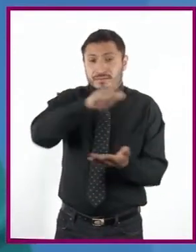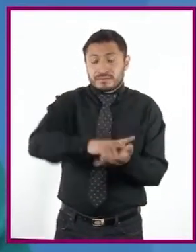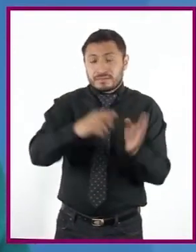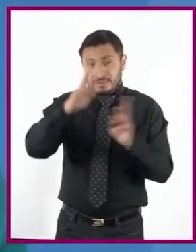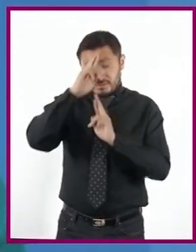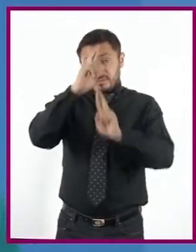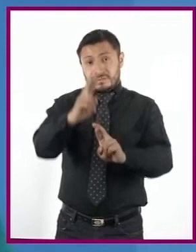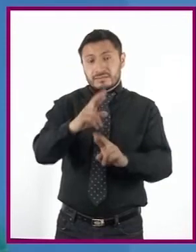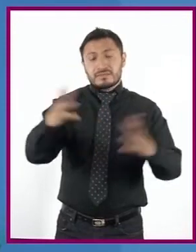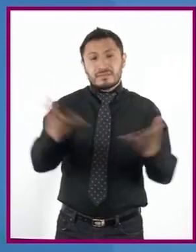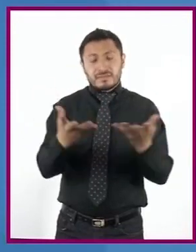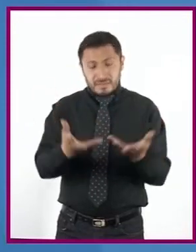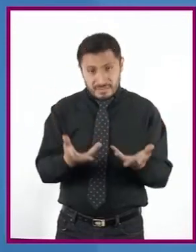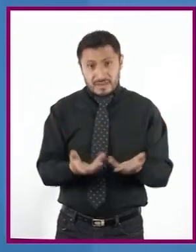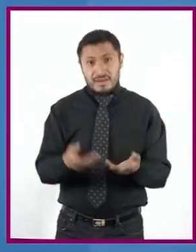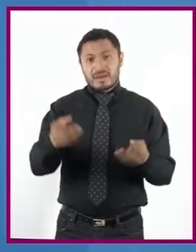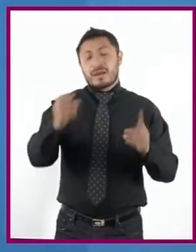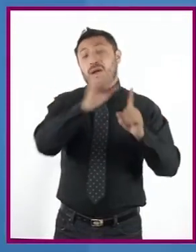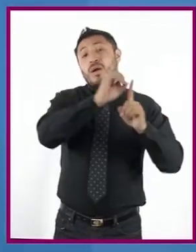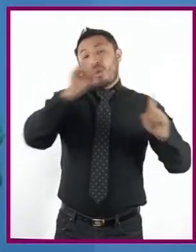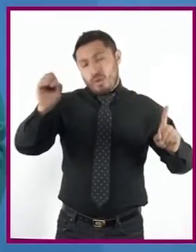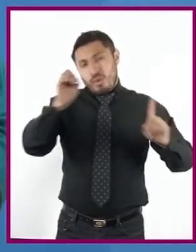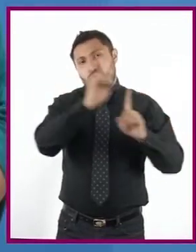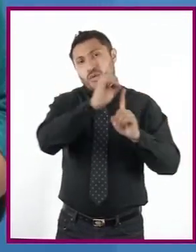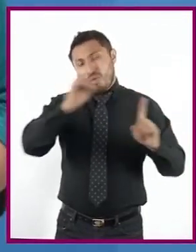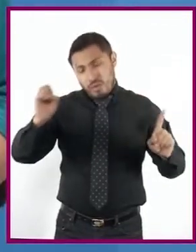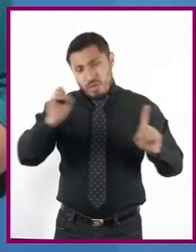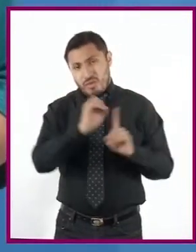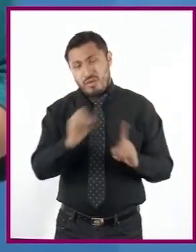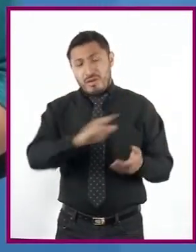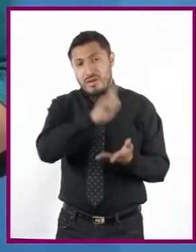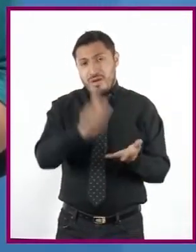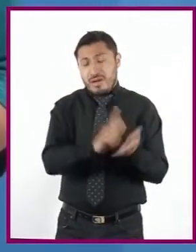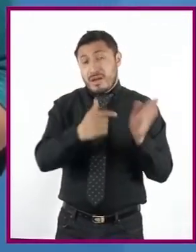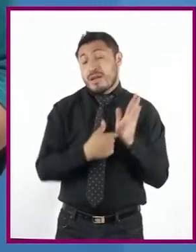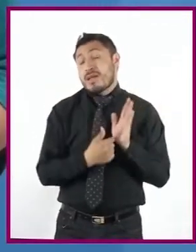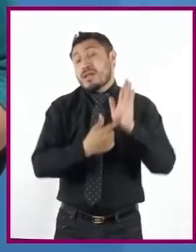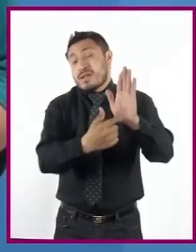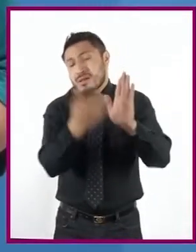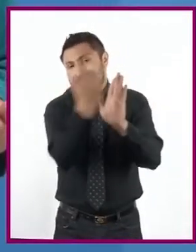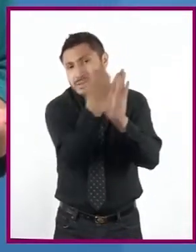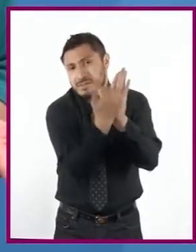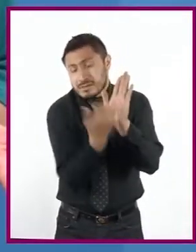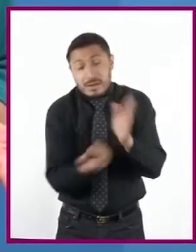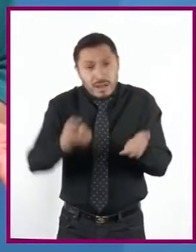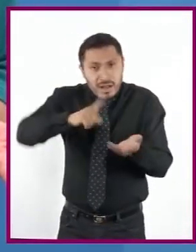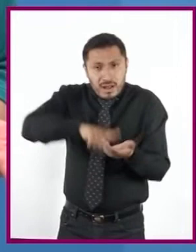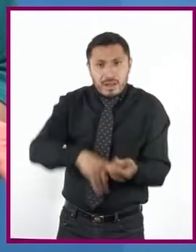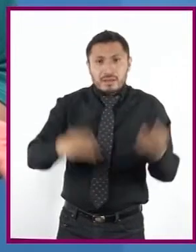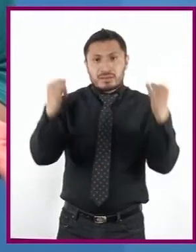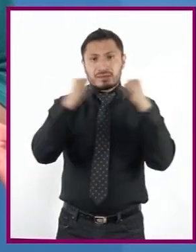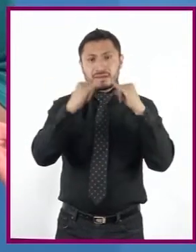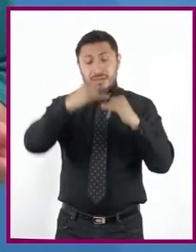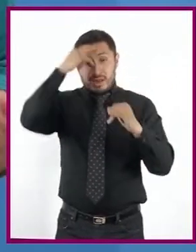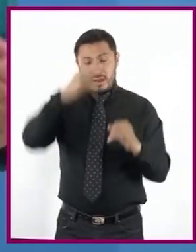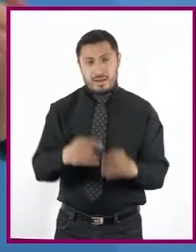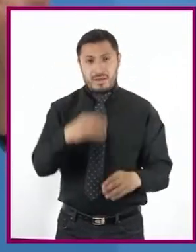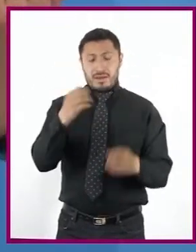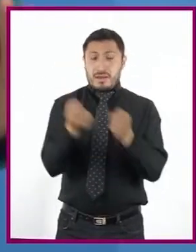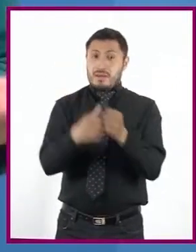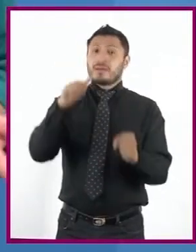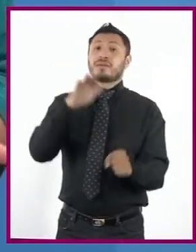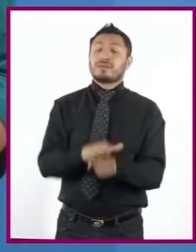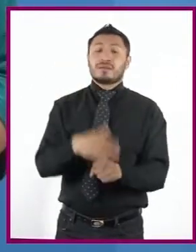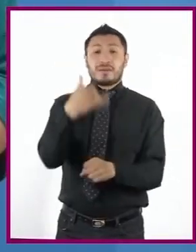realizarse a través de los procedimientos que las leyes indiquen, en las instituciones dedicadas a administrarlas